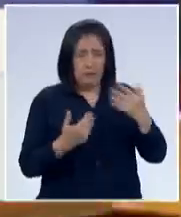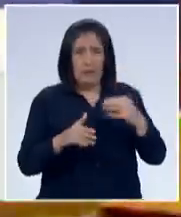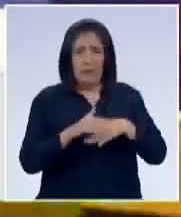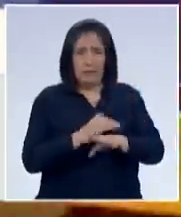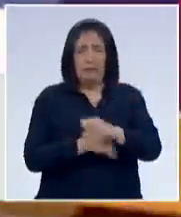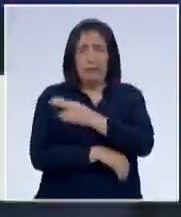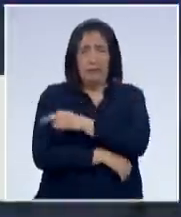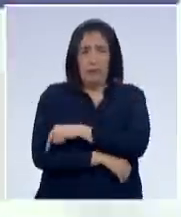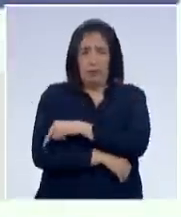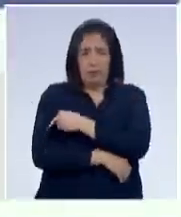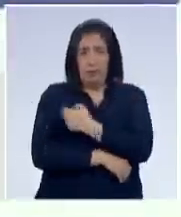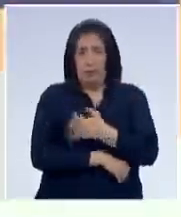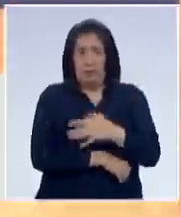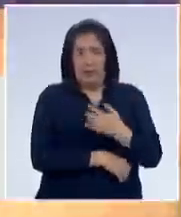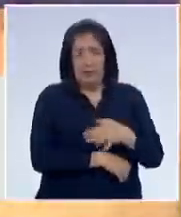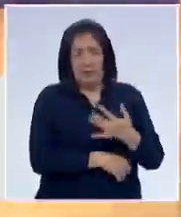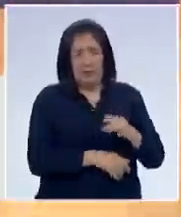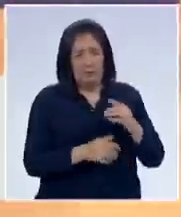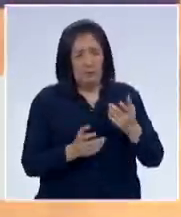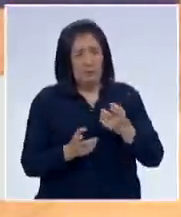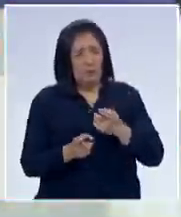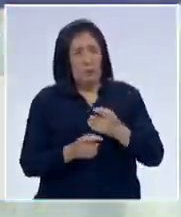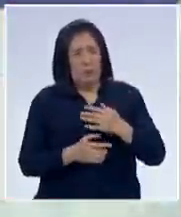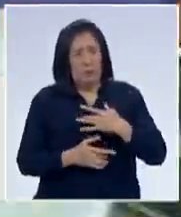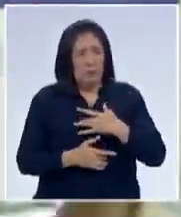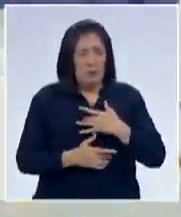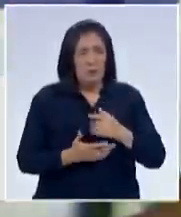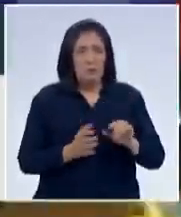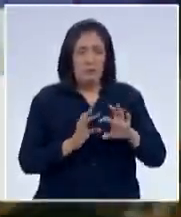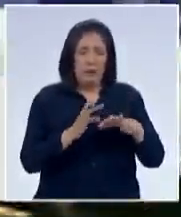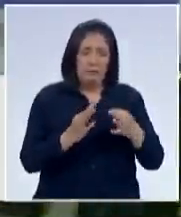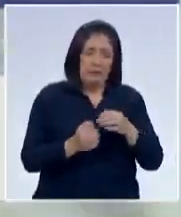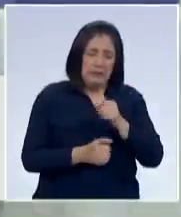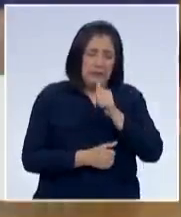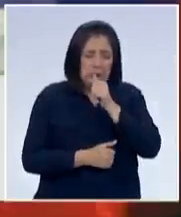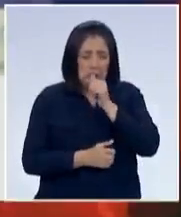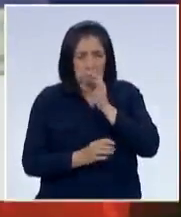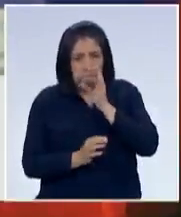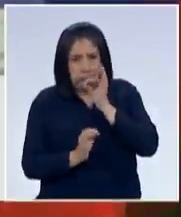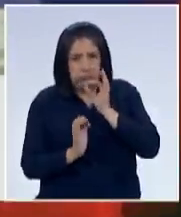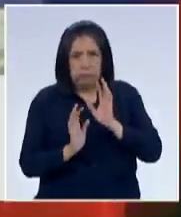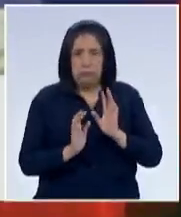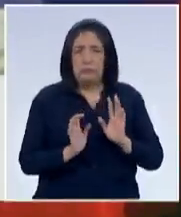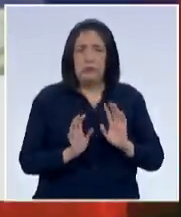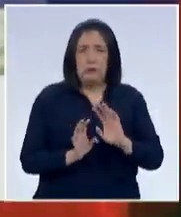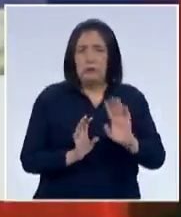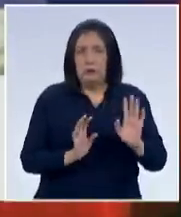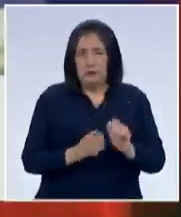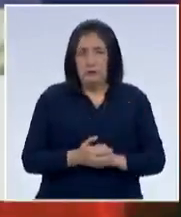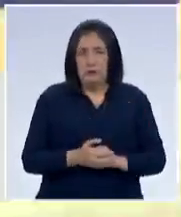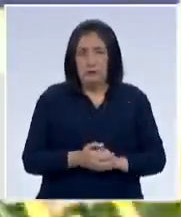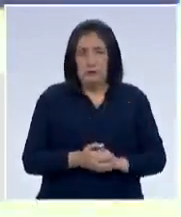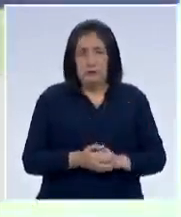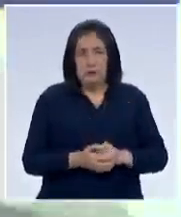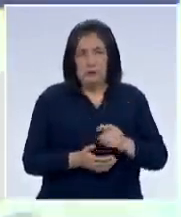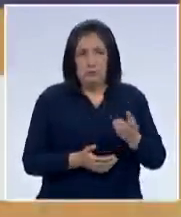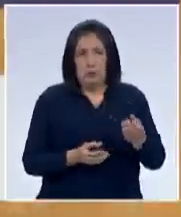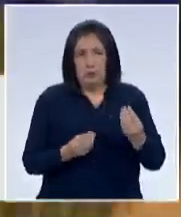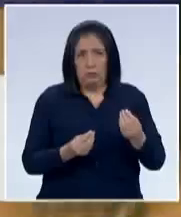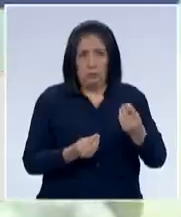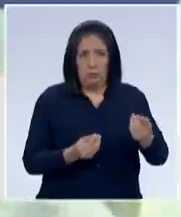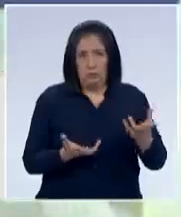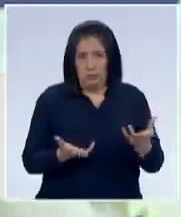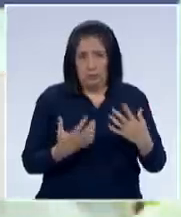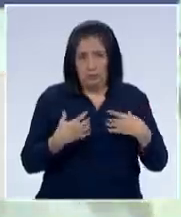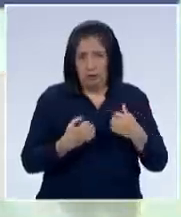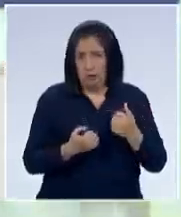Almenara en un estado de salud muy delicado. Su familia mantuvo bastante reserva a propósito de su situación. Sin